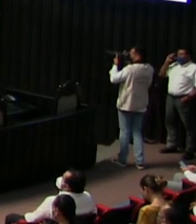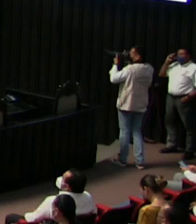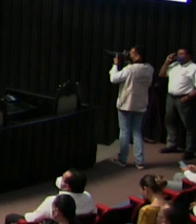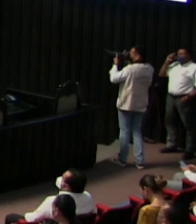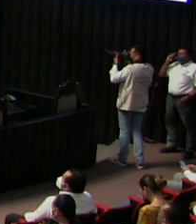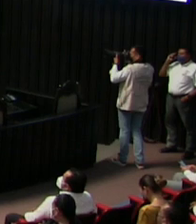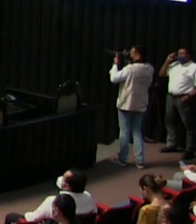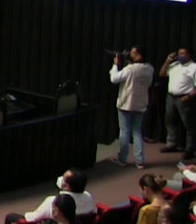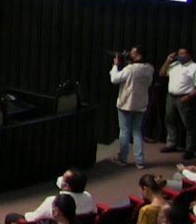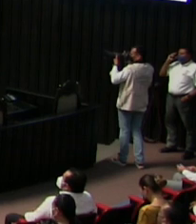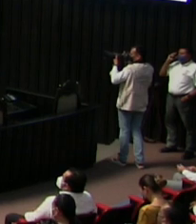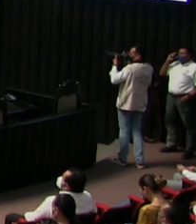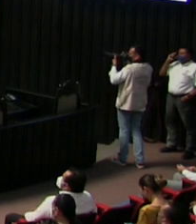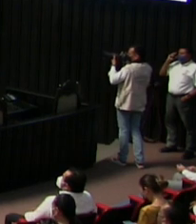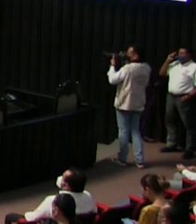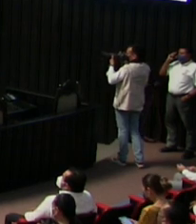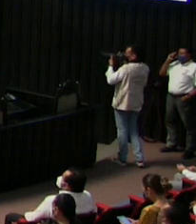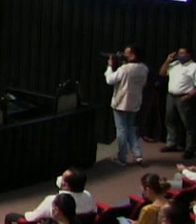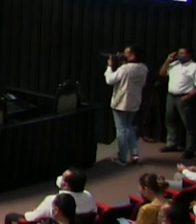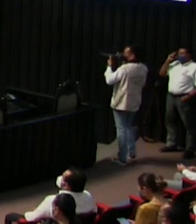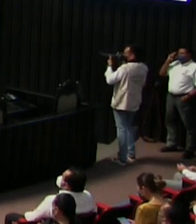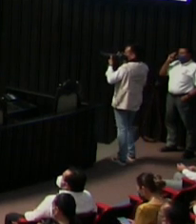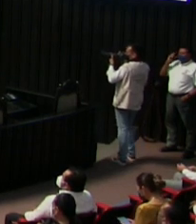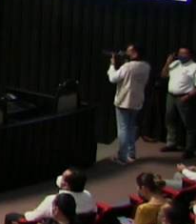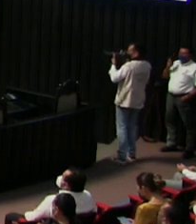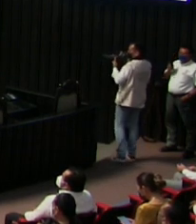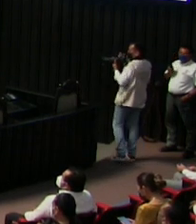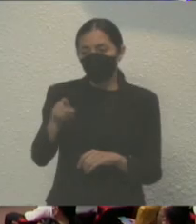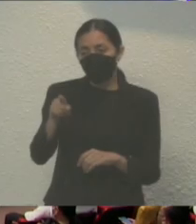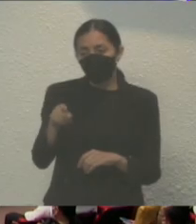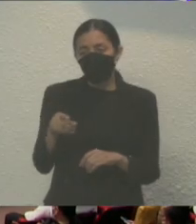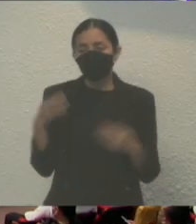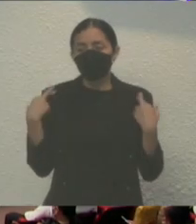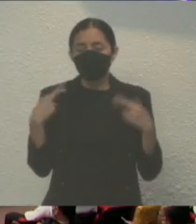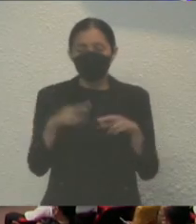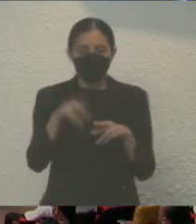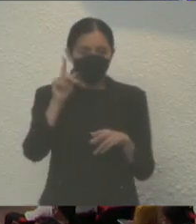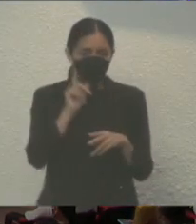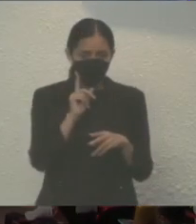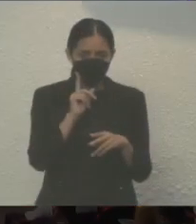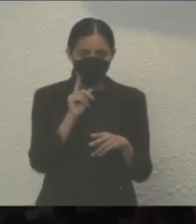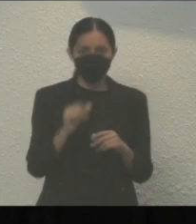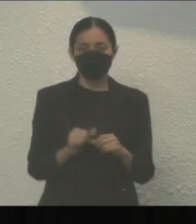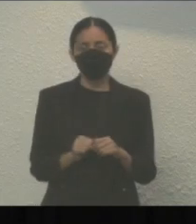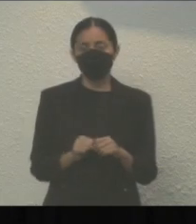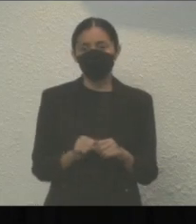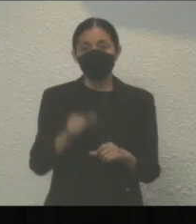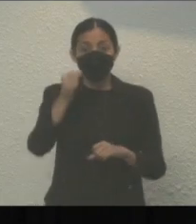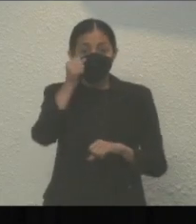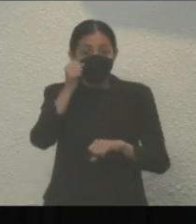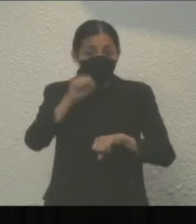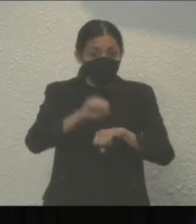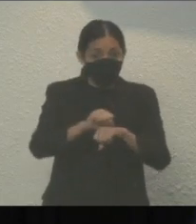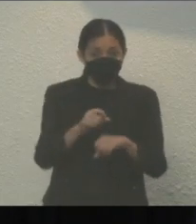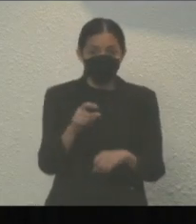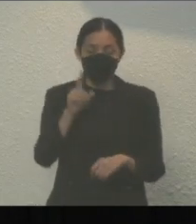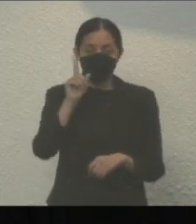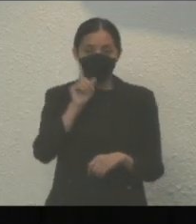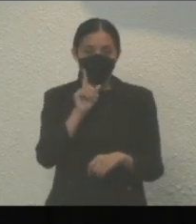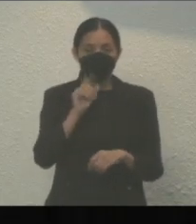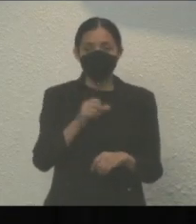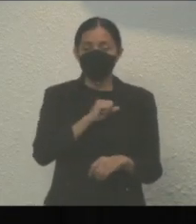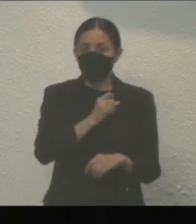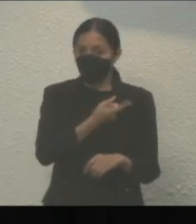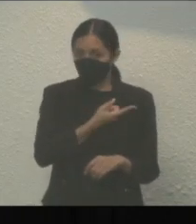Roo. Maestra en Salud Pública Alejandra Aguirre Crespo, Directora General de los Servicios Estatales de Salud y